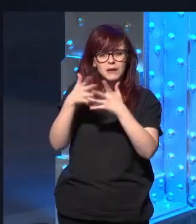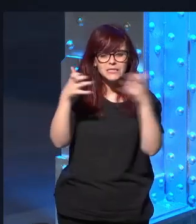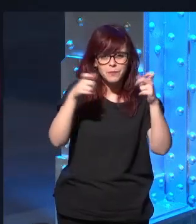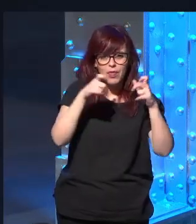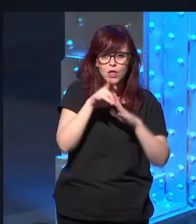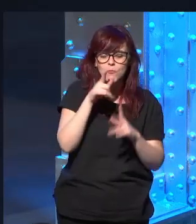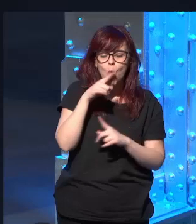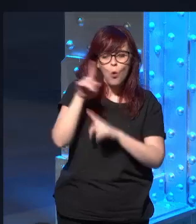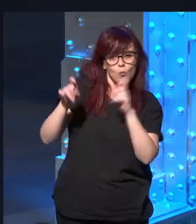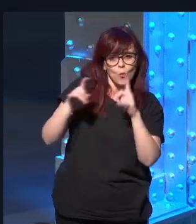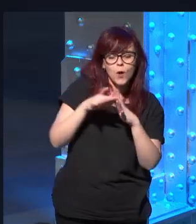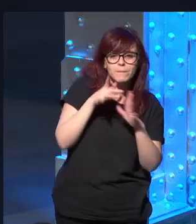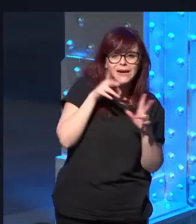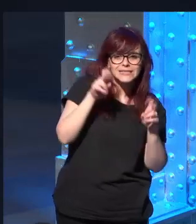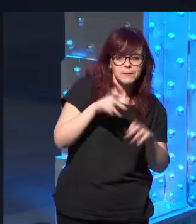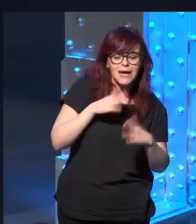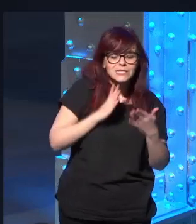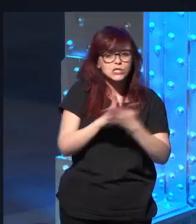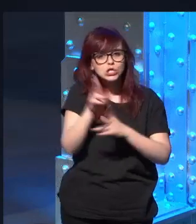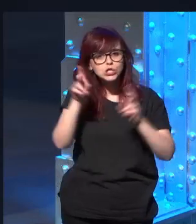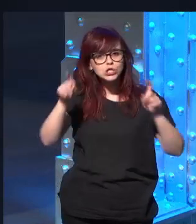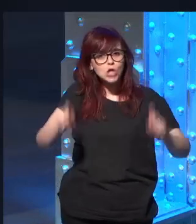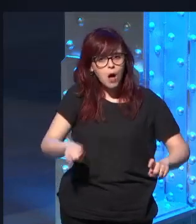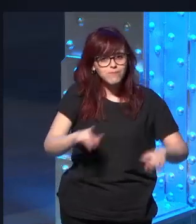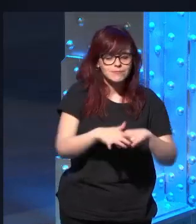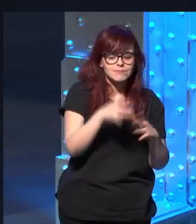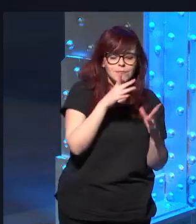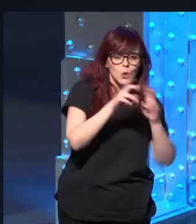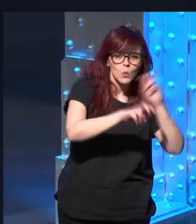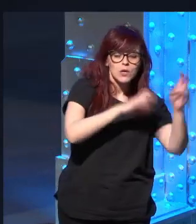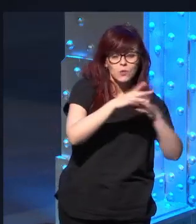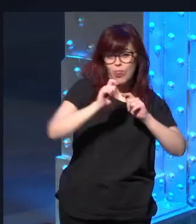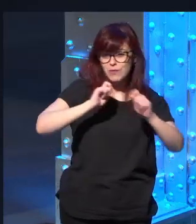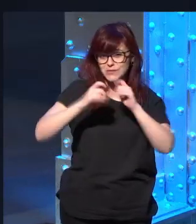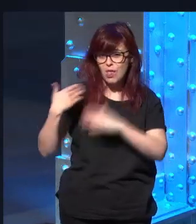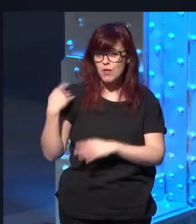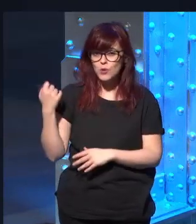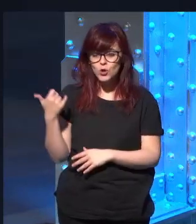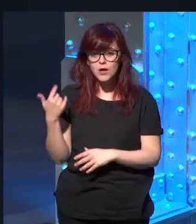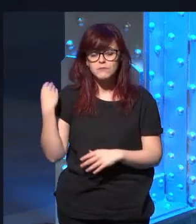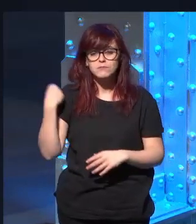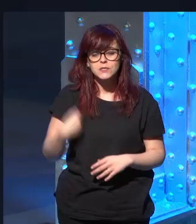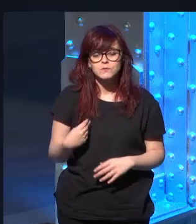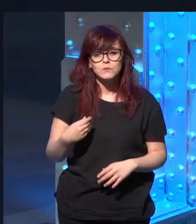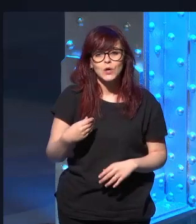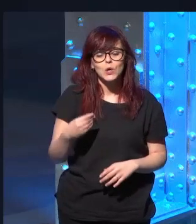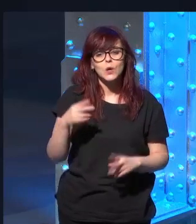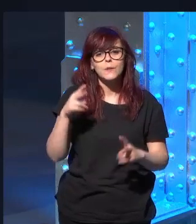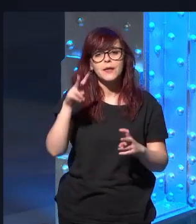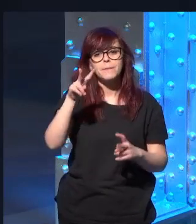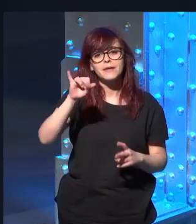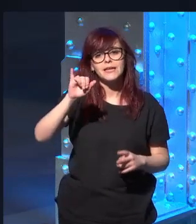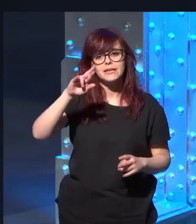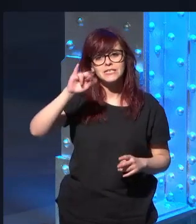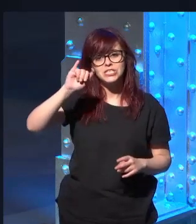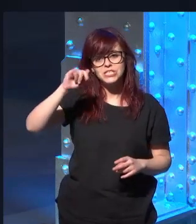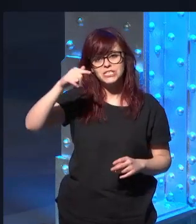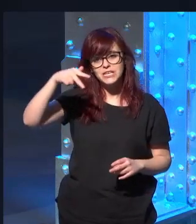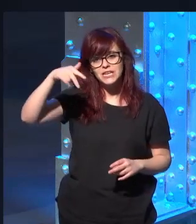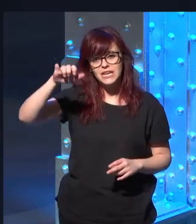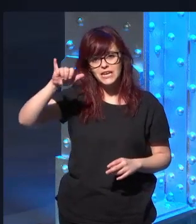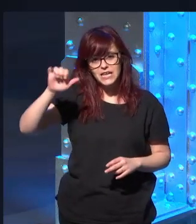y me gustaba poder detenerme. Y me gustó también que en una entrevista hace poco Virginie Despentes decía... Yo escribo